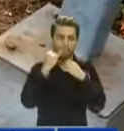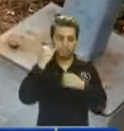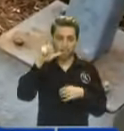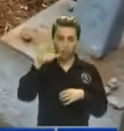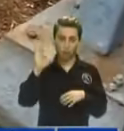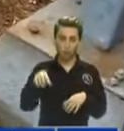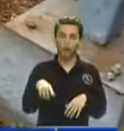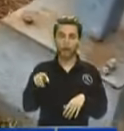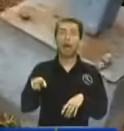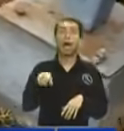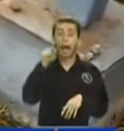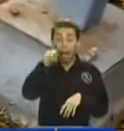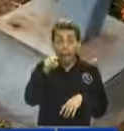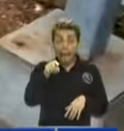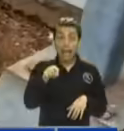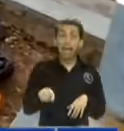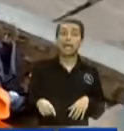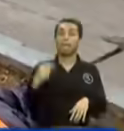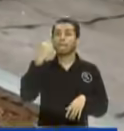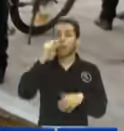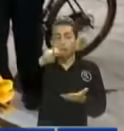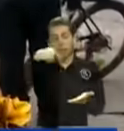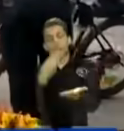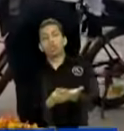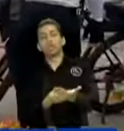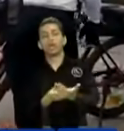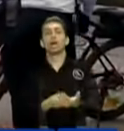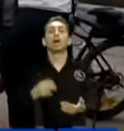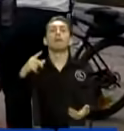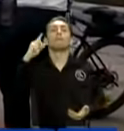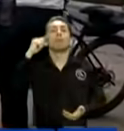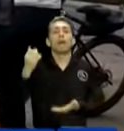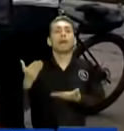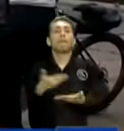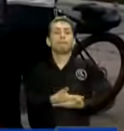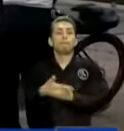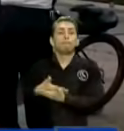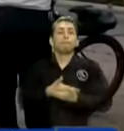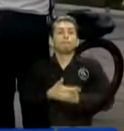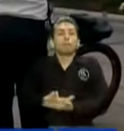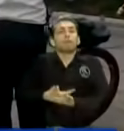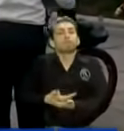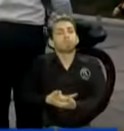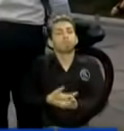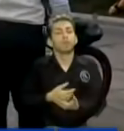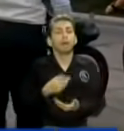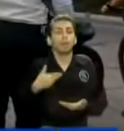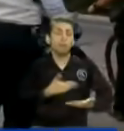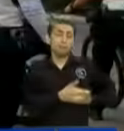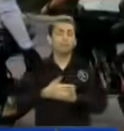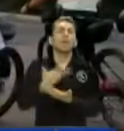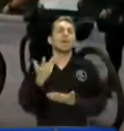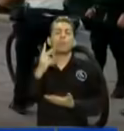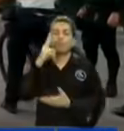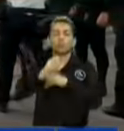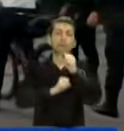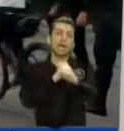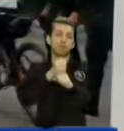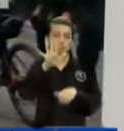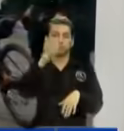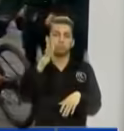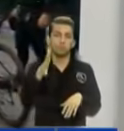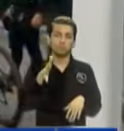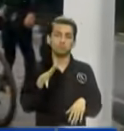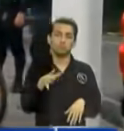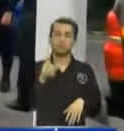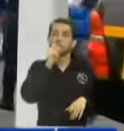en la cinta asfáltica a una mujer que llevaba en brazos a una bebé de aproximadamente 2 años de edad. Así también se localizaron